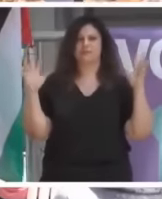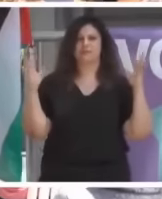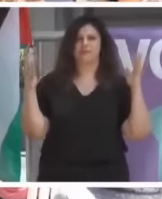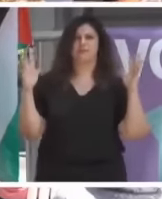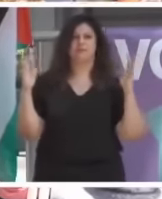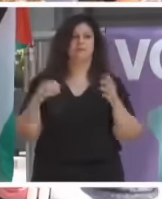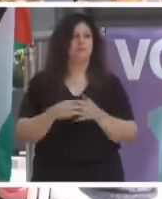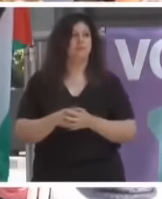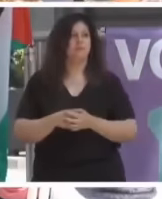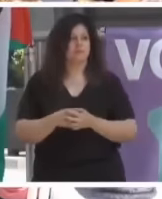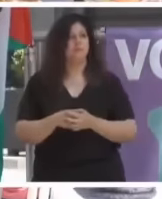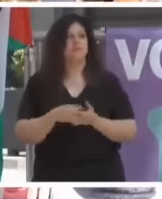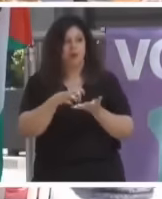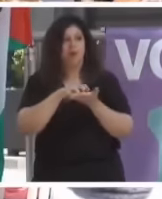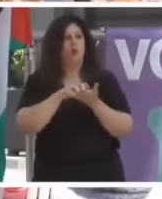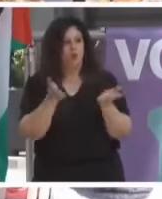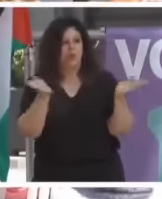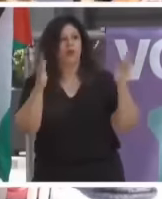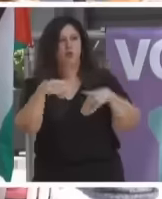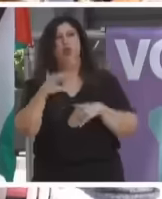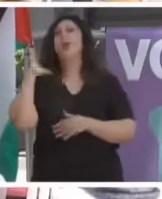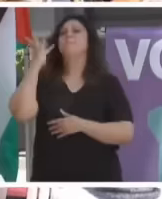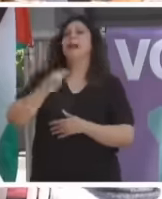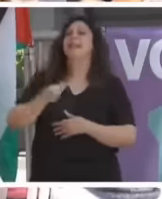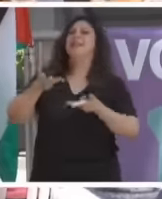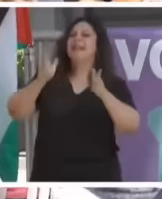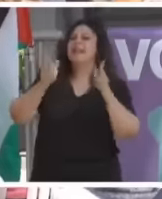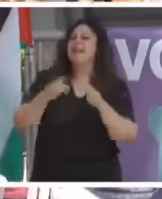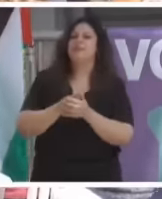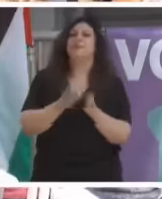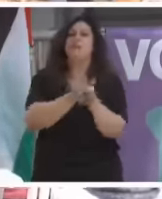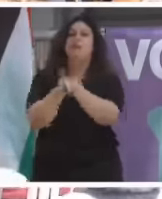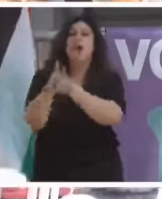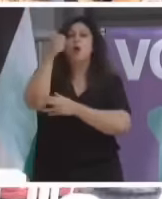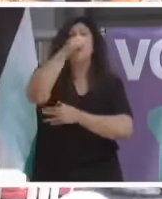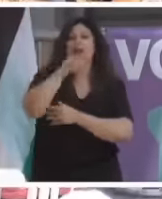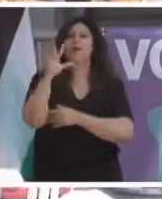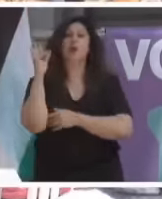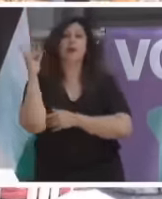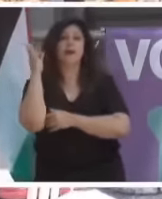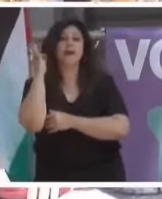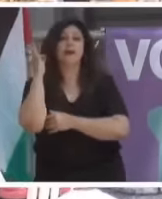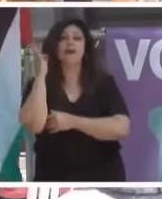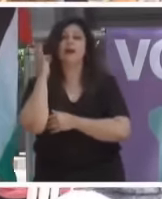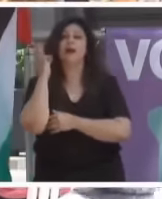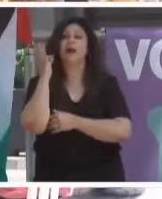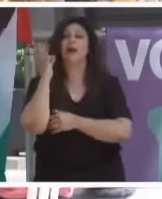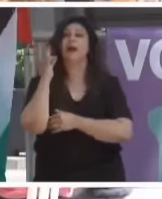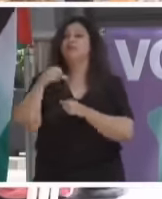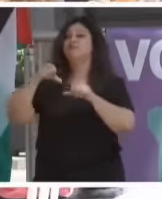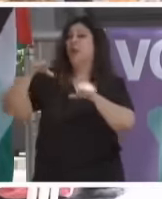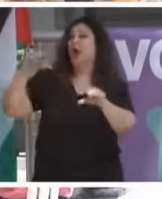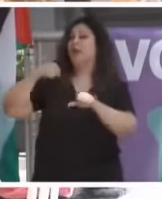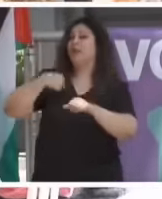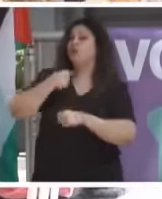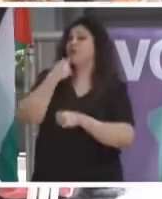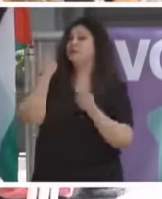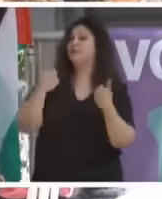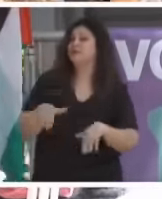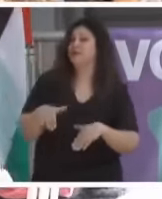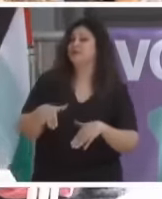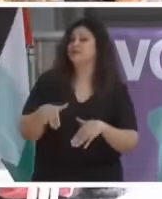sin duda, Palestina libre. Palestina libre. Compañeros, compañeras, me la habéis escuchado en otras